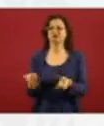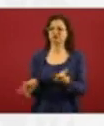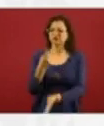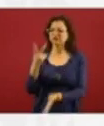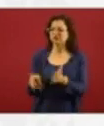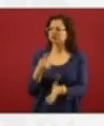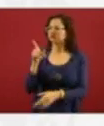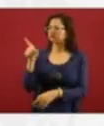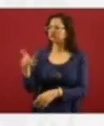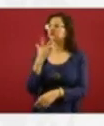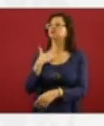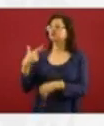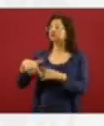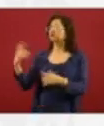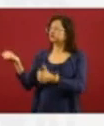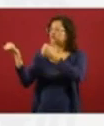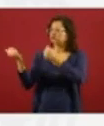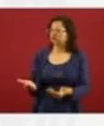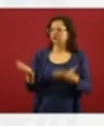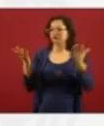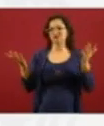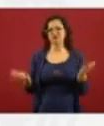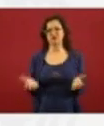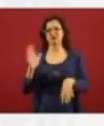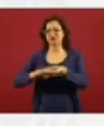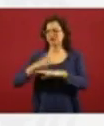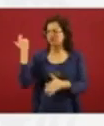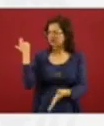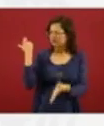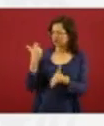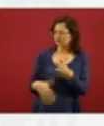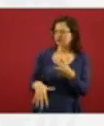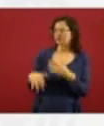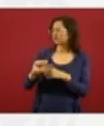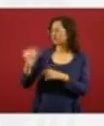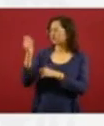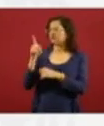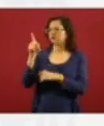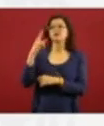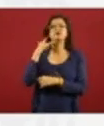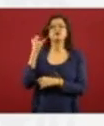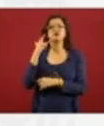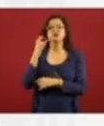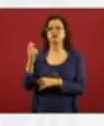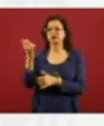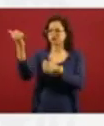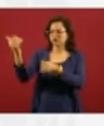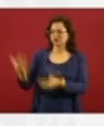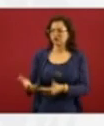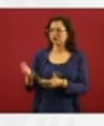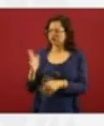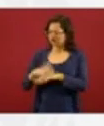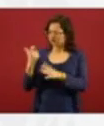ellos importan su propia gasolina, que está más económica en California y en donde ellos lo